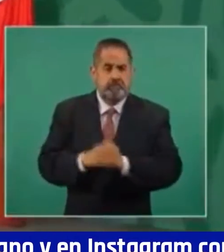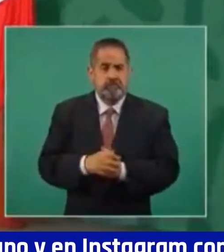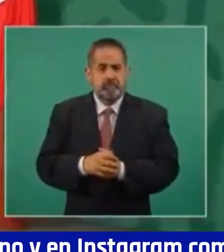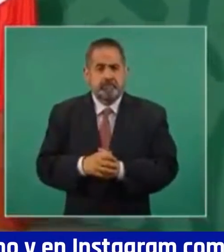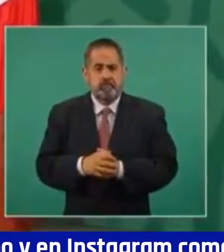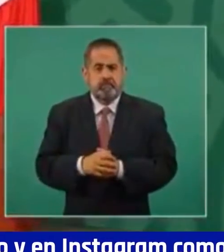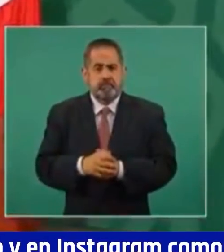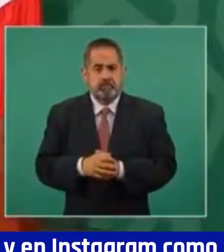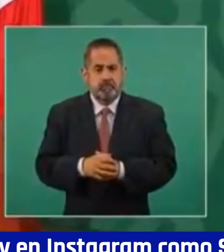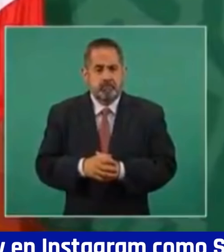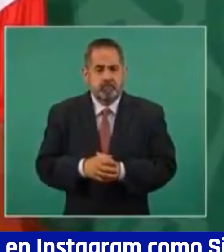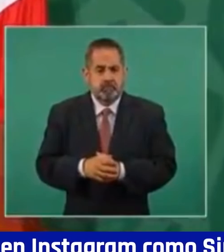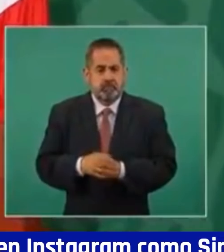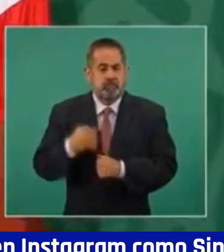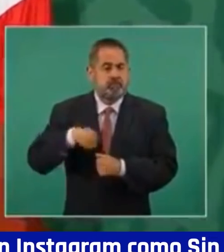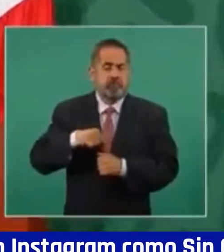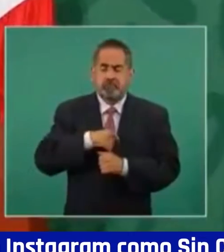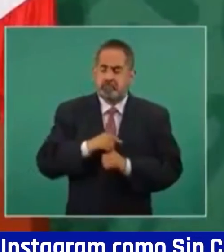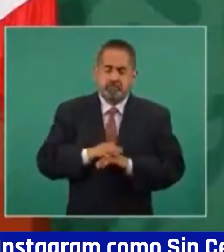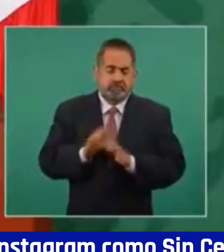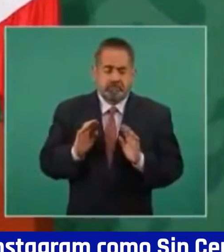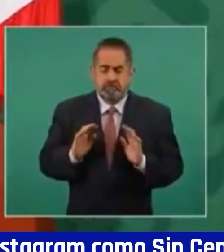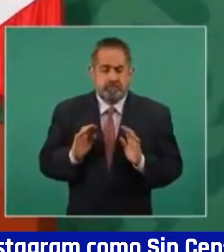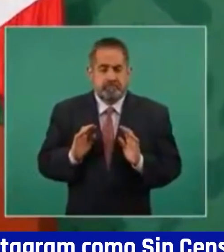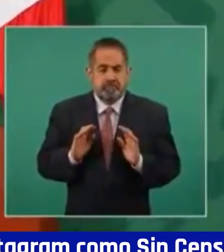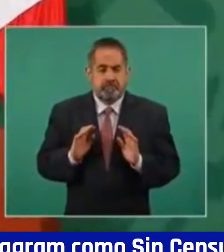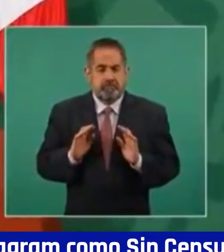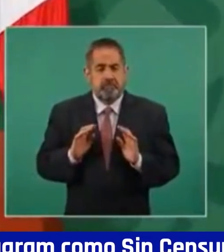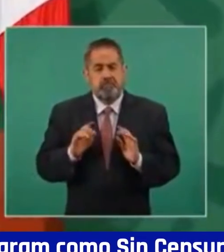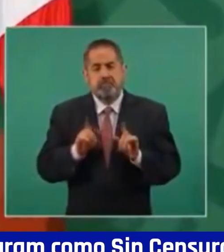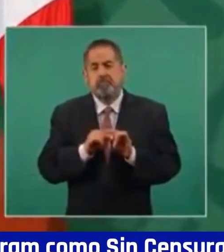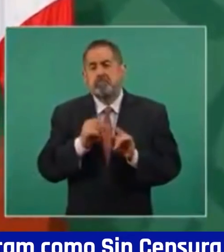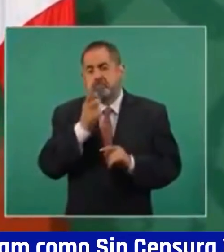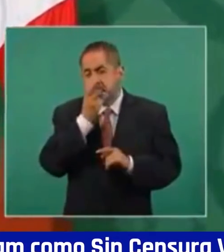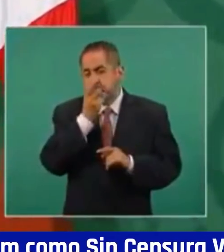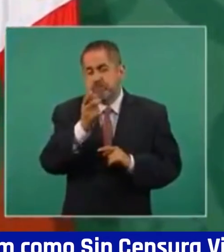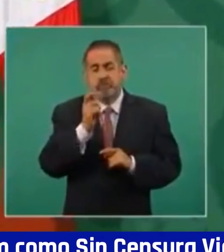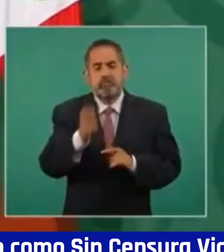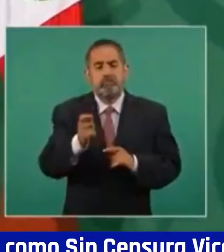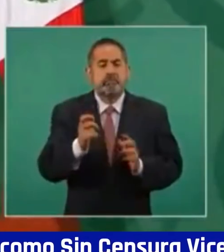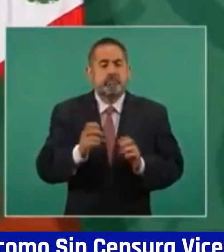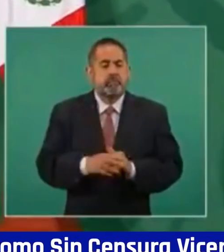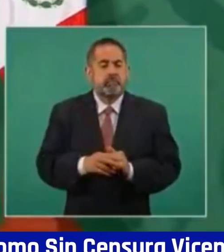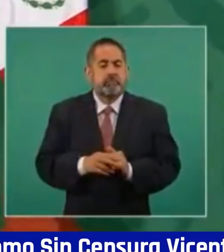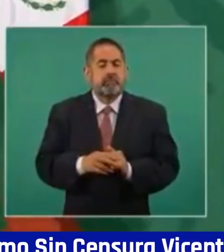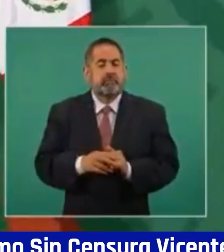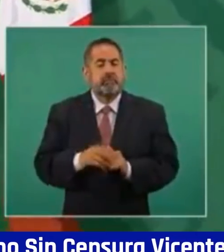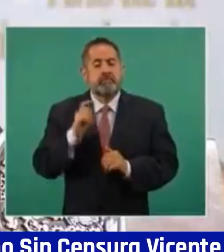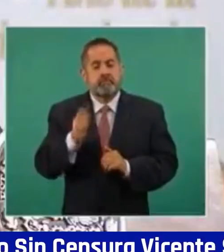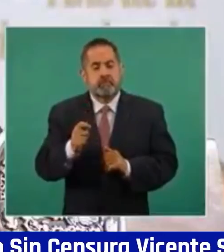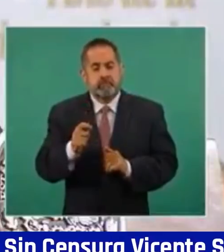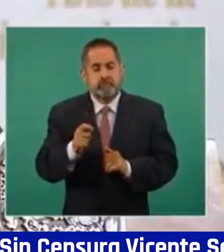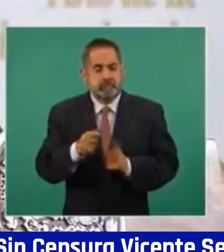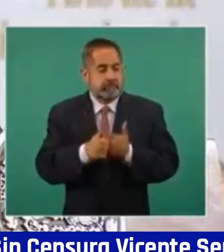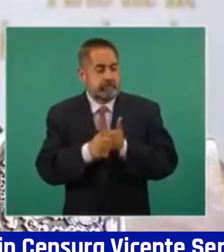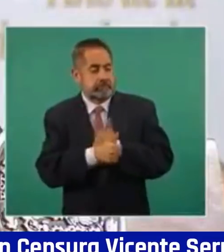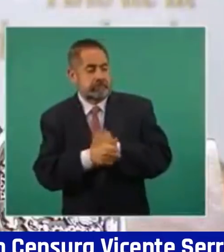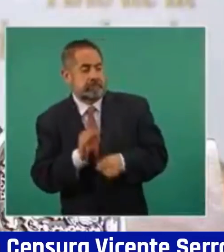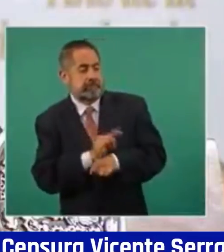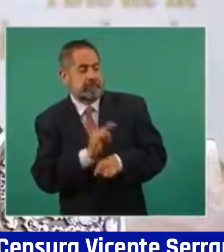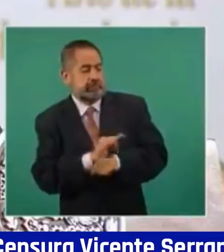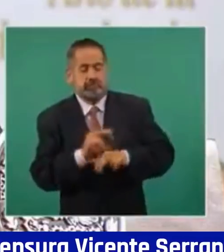Nosotros lo que podemos decir es de que no encubrimos a